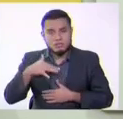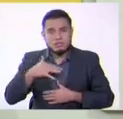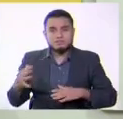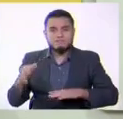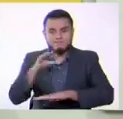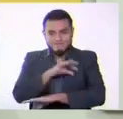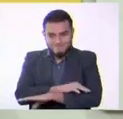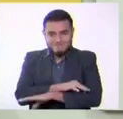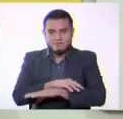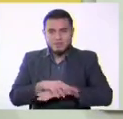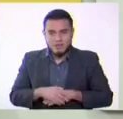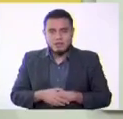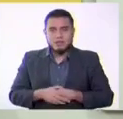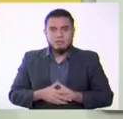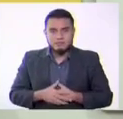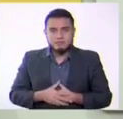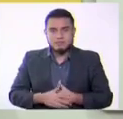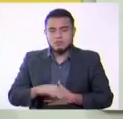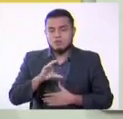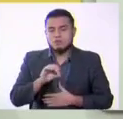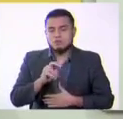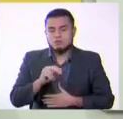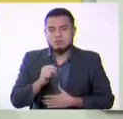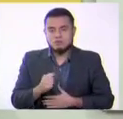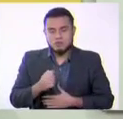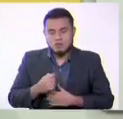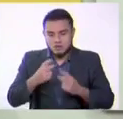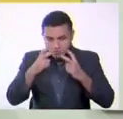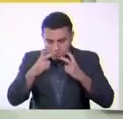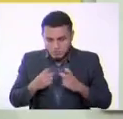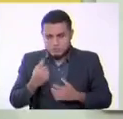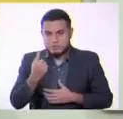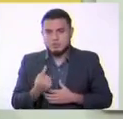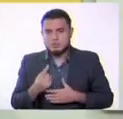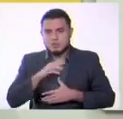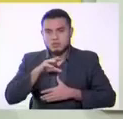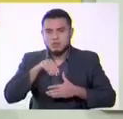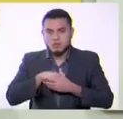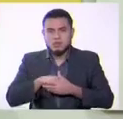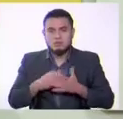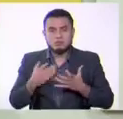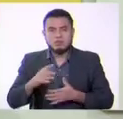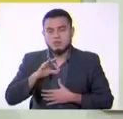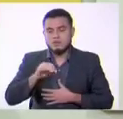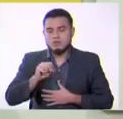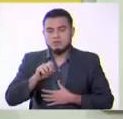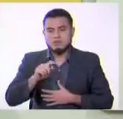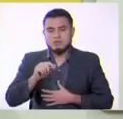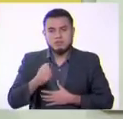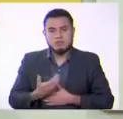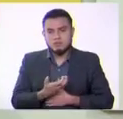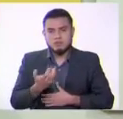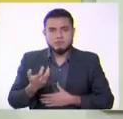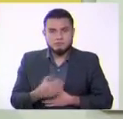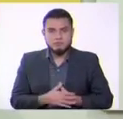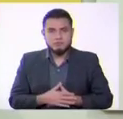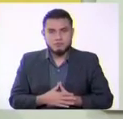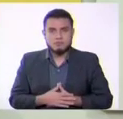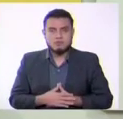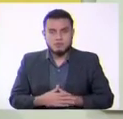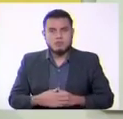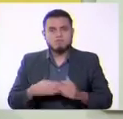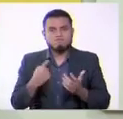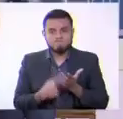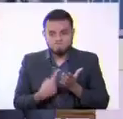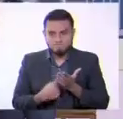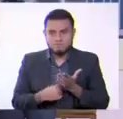empoderado en la condición y se percibe como una persona íntegra en muchas de las facetas que somos como seres humanos. La etapa de los conflictos